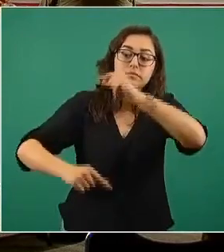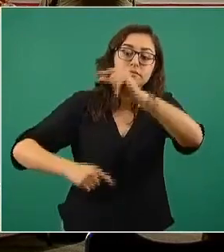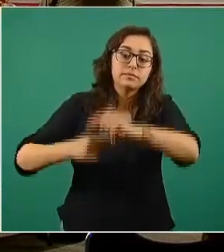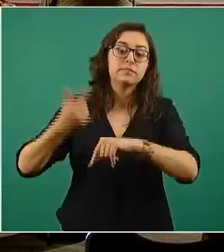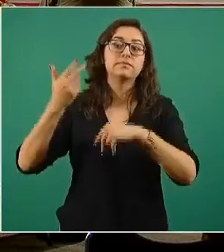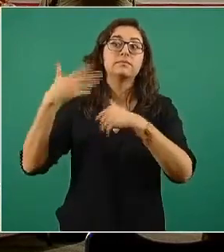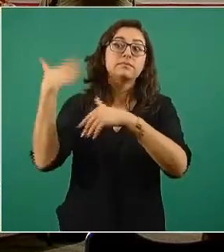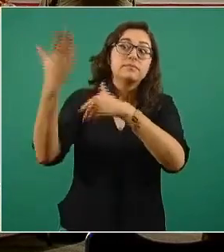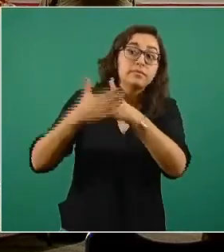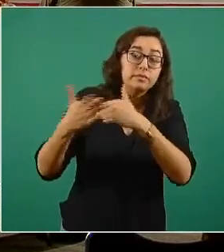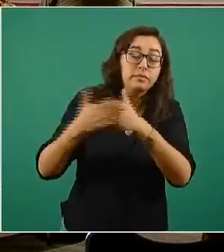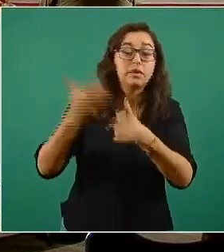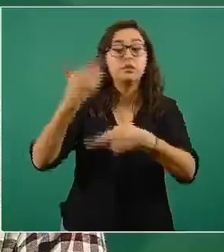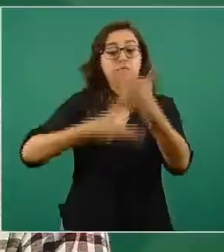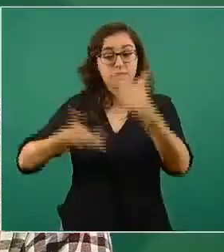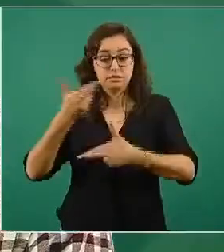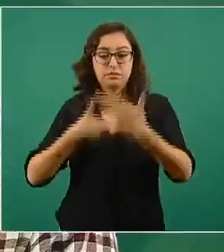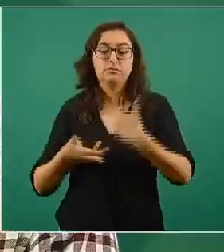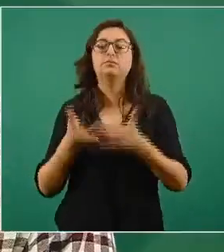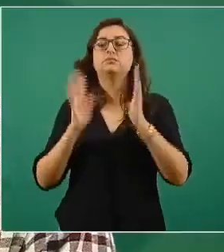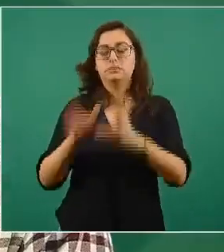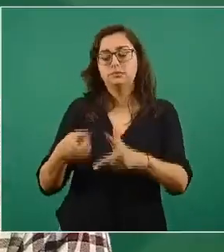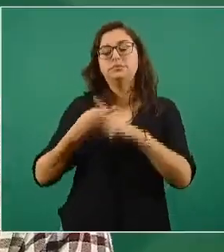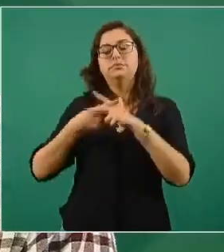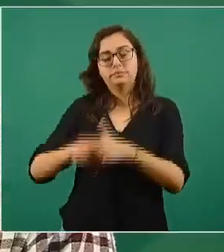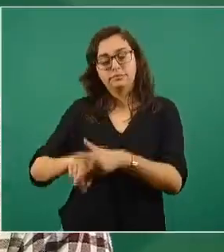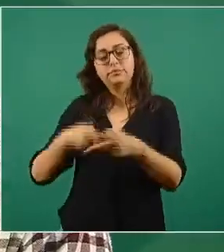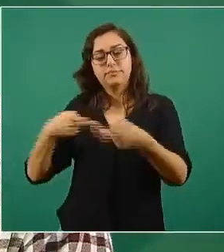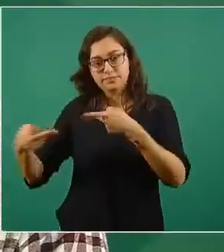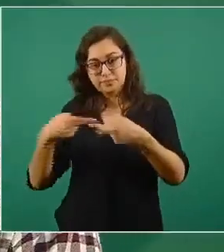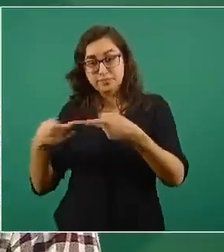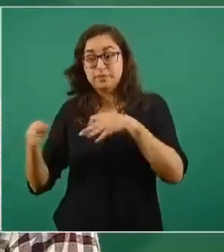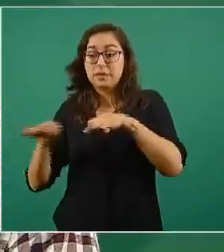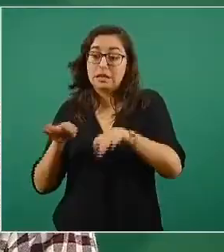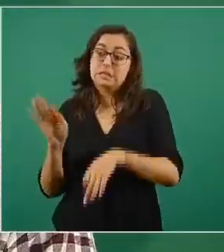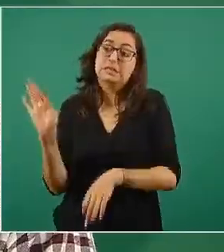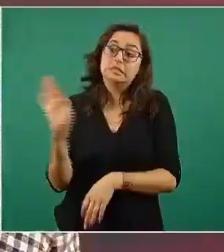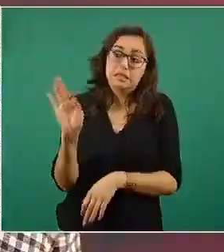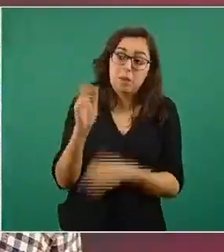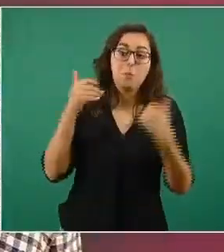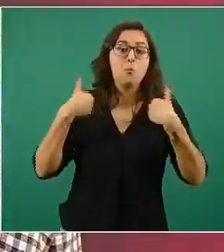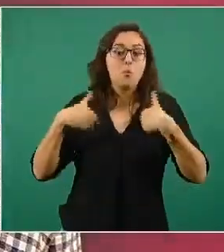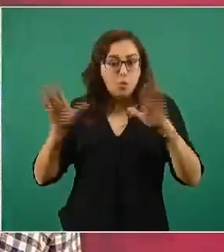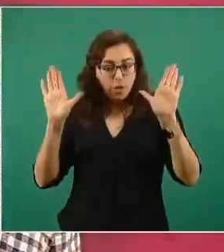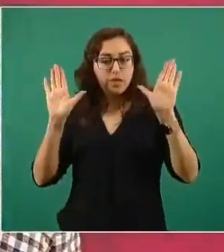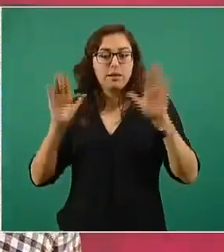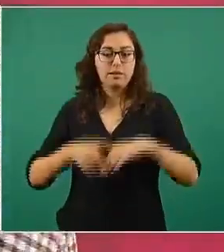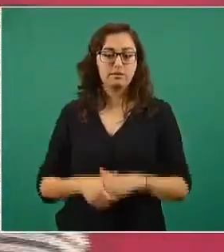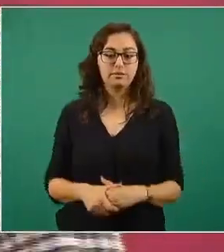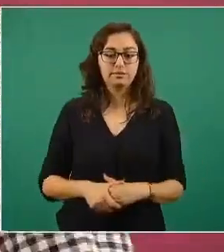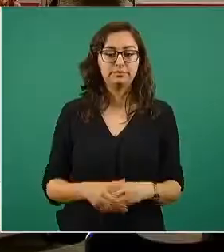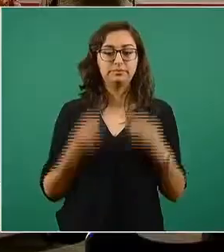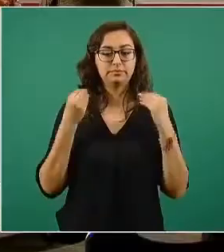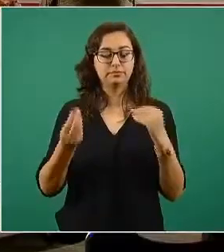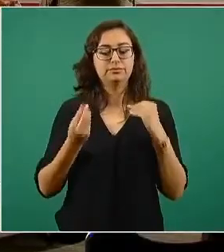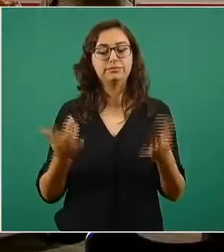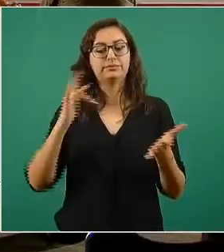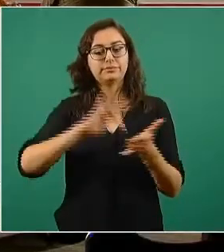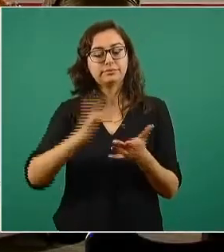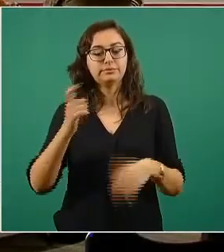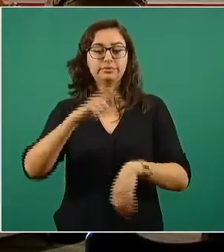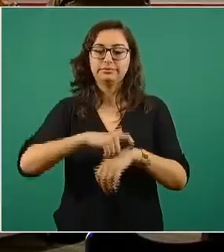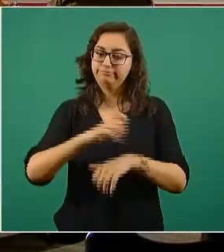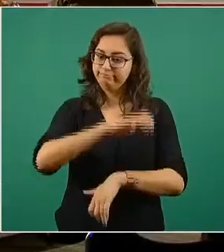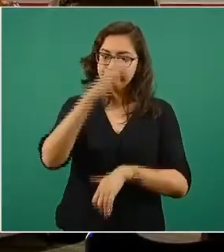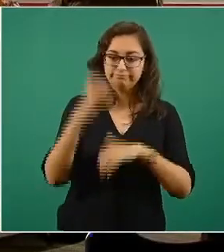Entonces, efectivamente, se está trabajando ya para implantarlos donde así pudiera ser pertinente. Muchas gracias. Aquí